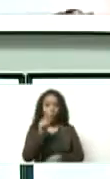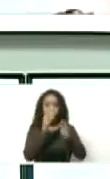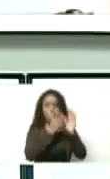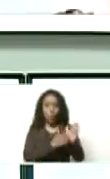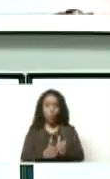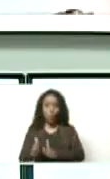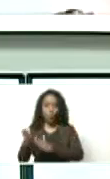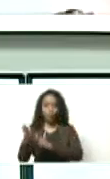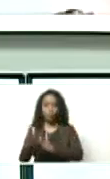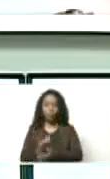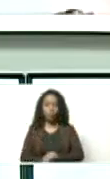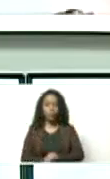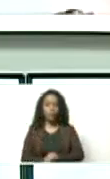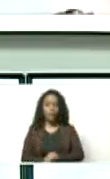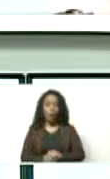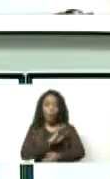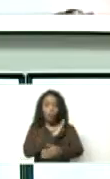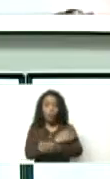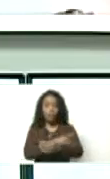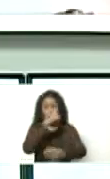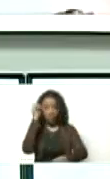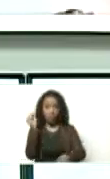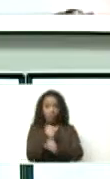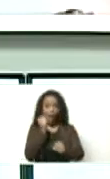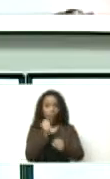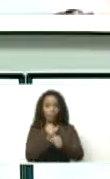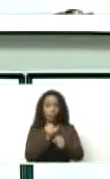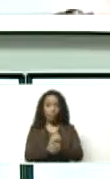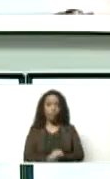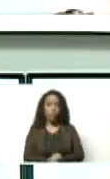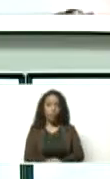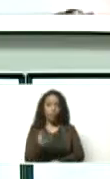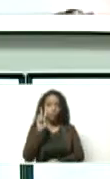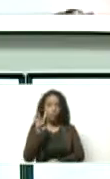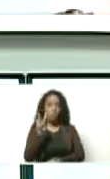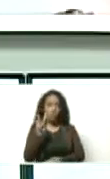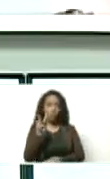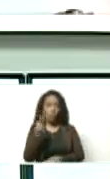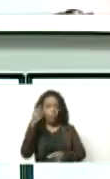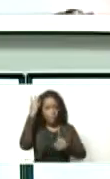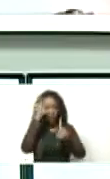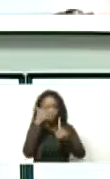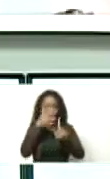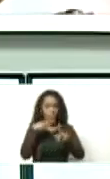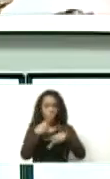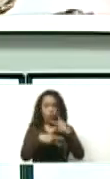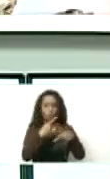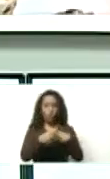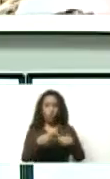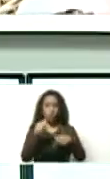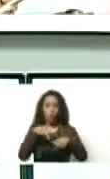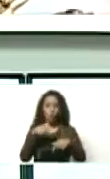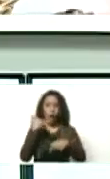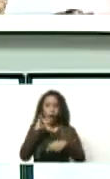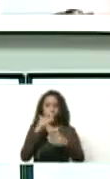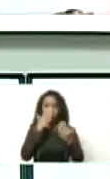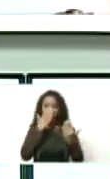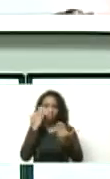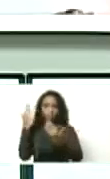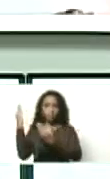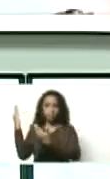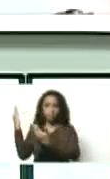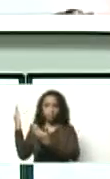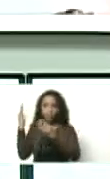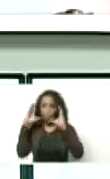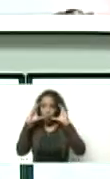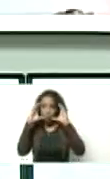organización y fuerza de trabajo. Dos, Formación productiva, aquí lo tengo, mira. Vente para acá,